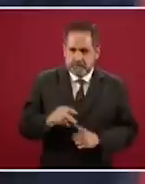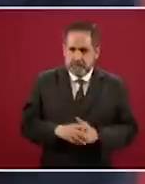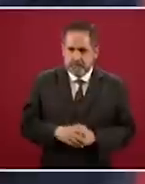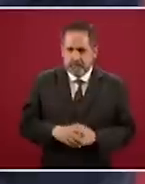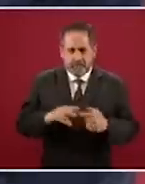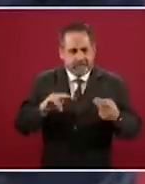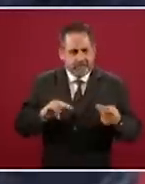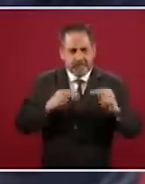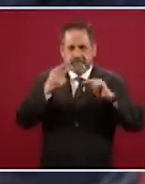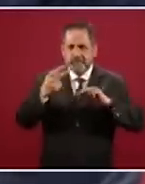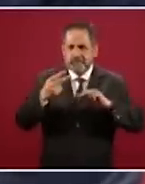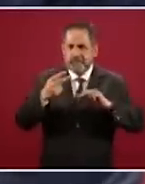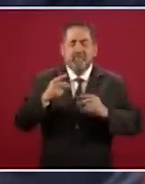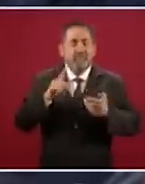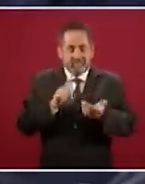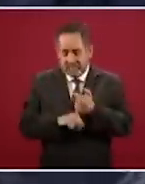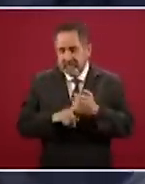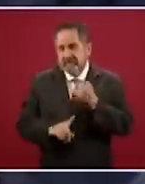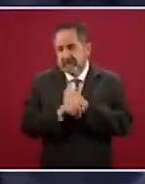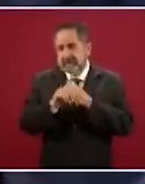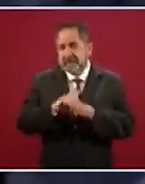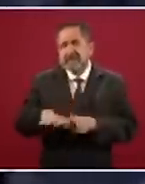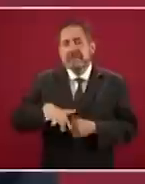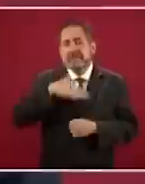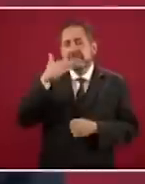el problema de la corrupción en México